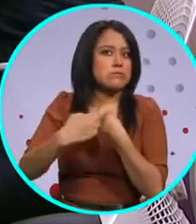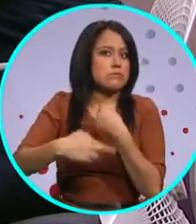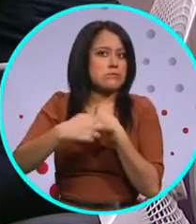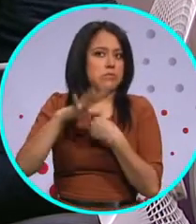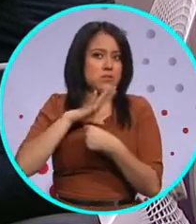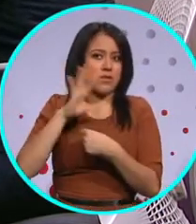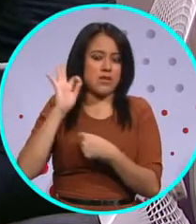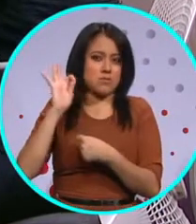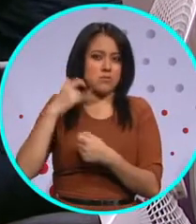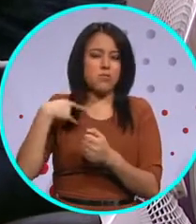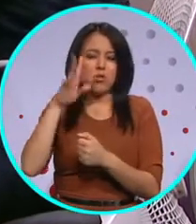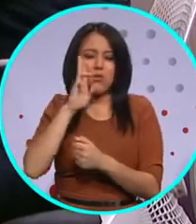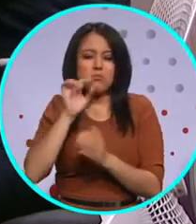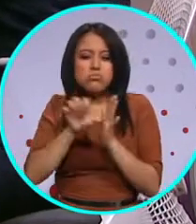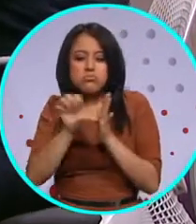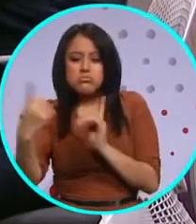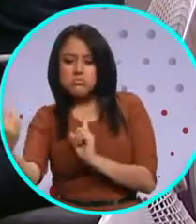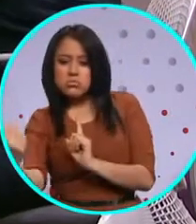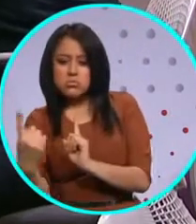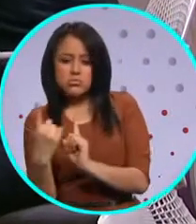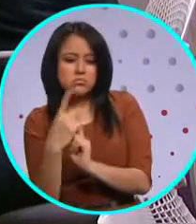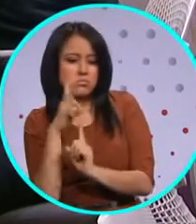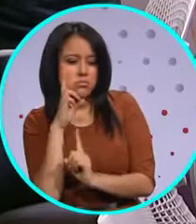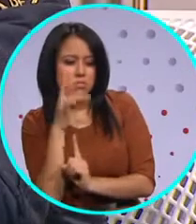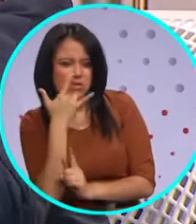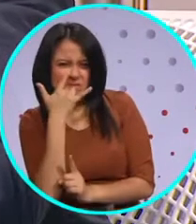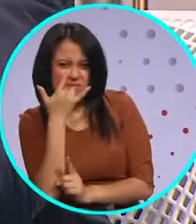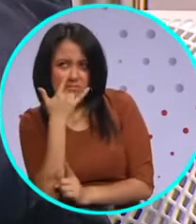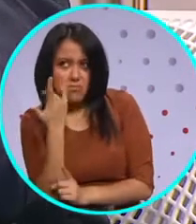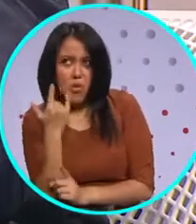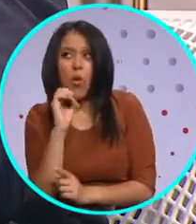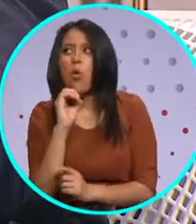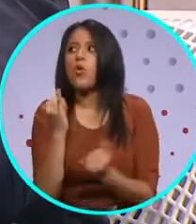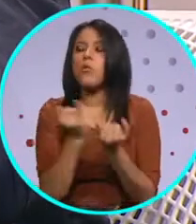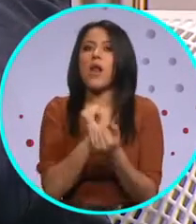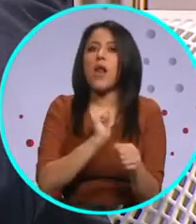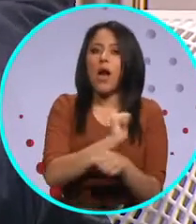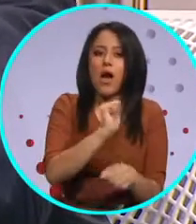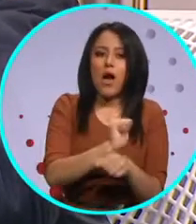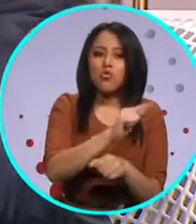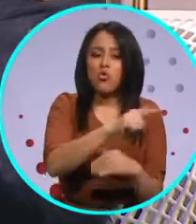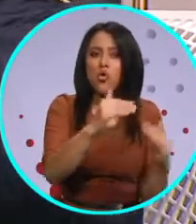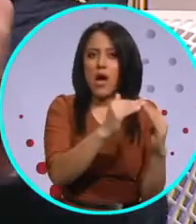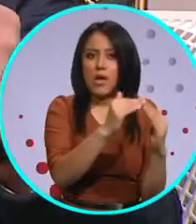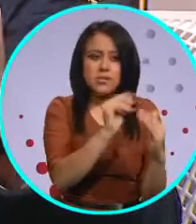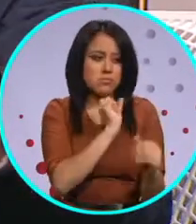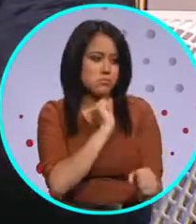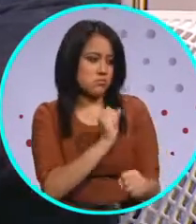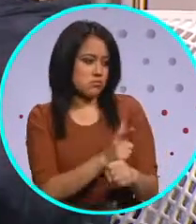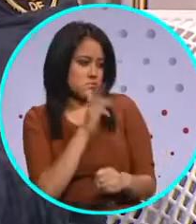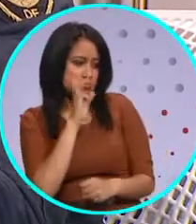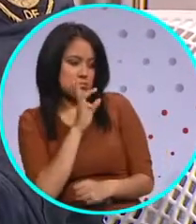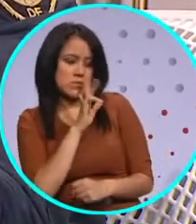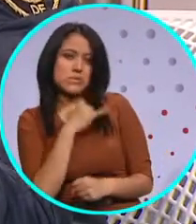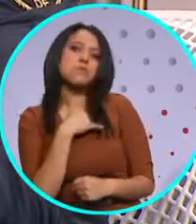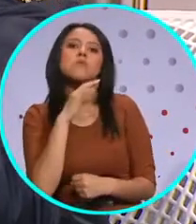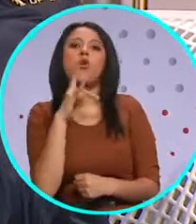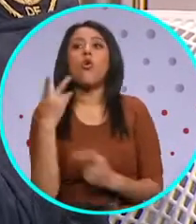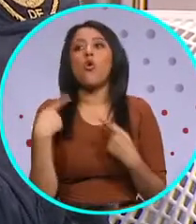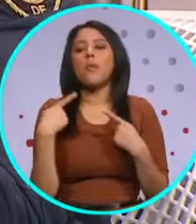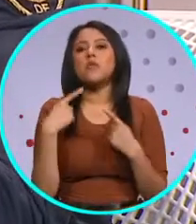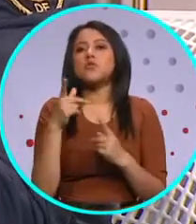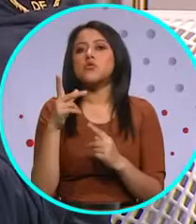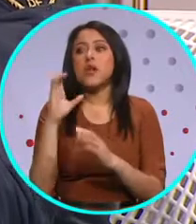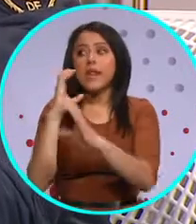vemos que alguien se nos acerca sospechosamente si vemos un vehículo afuera de nuestras casas si vemos alguna gente que nos bajamos del camión y nos va siguiendo